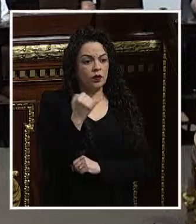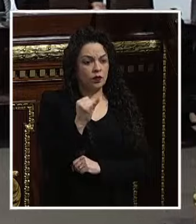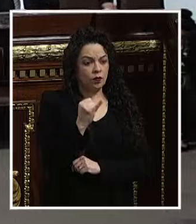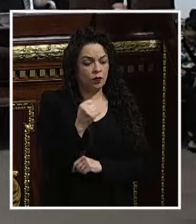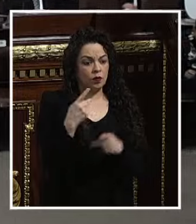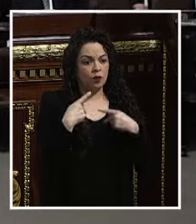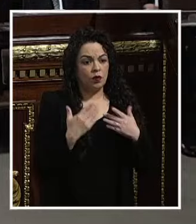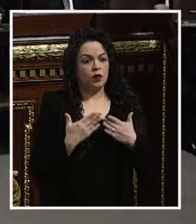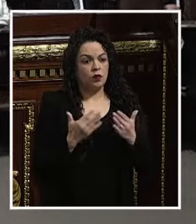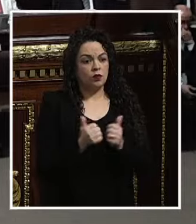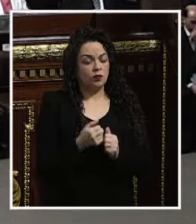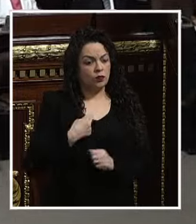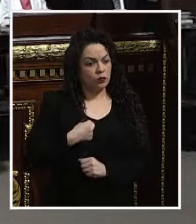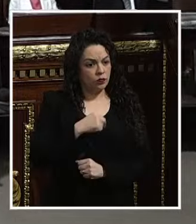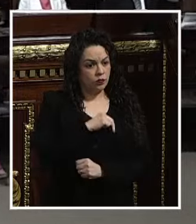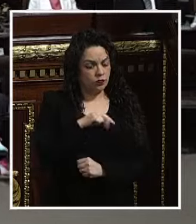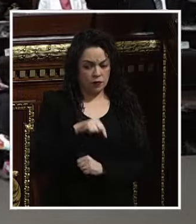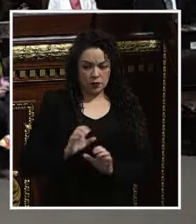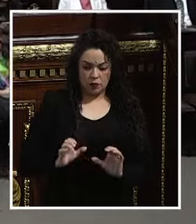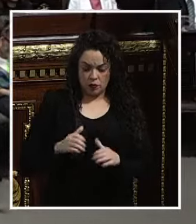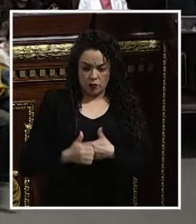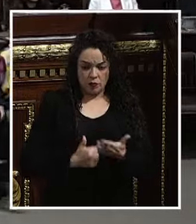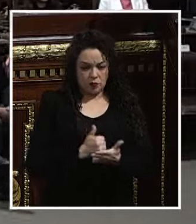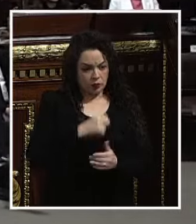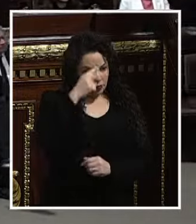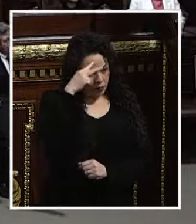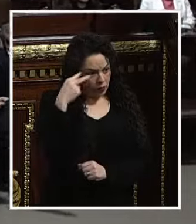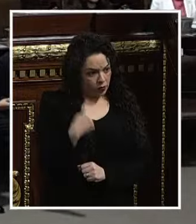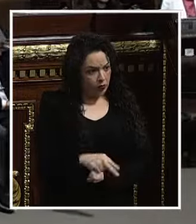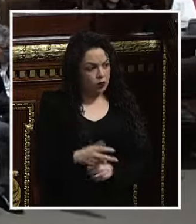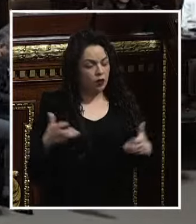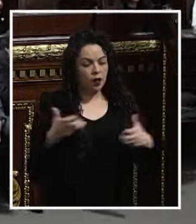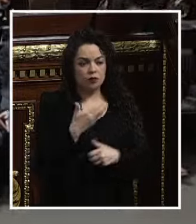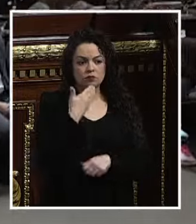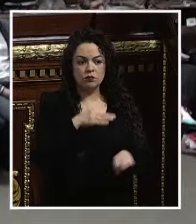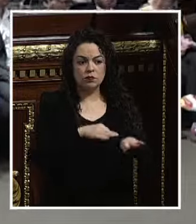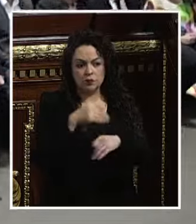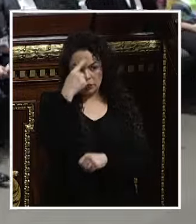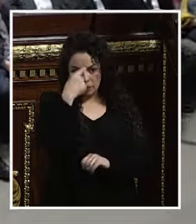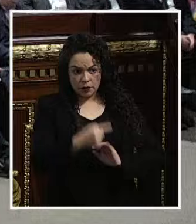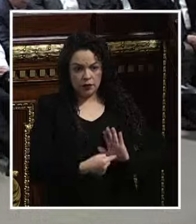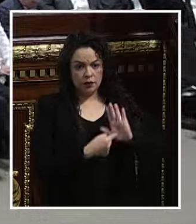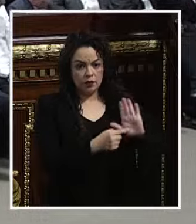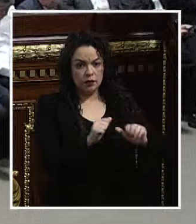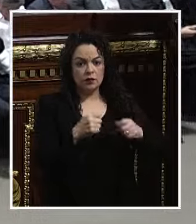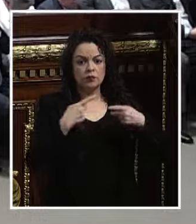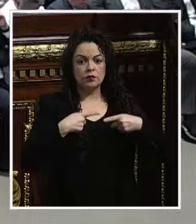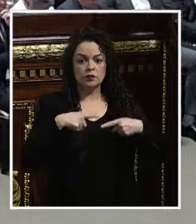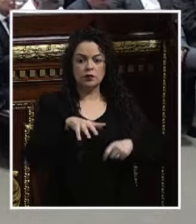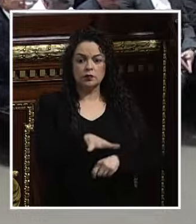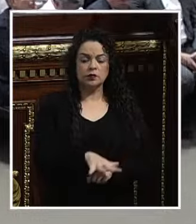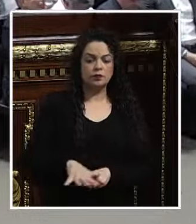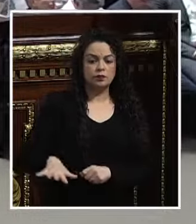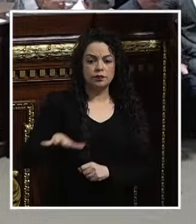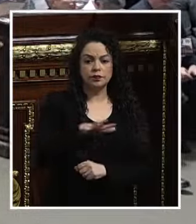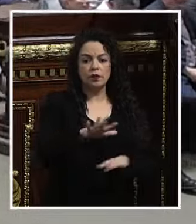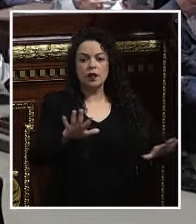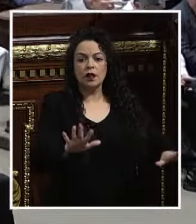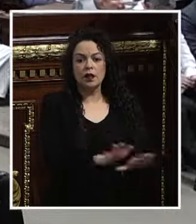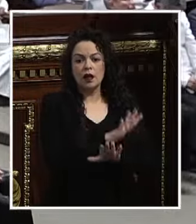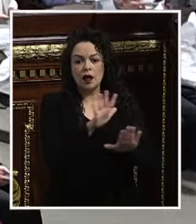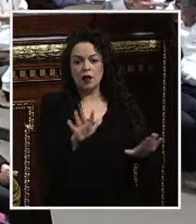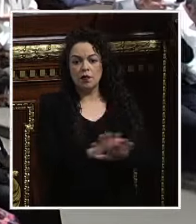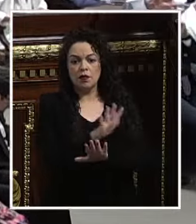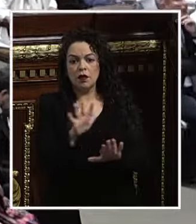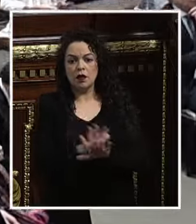de México sabrá rendir buenas cuentas a la ciudadanía. La profundidad de los cambios que el país